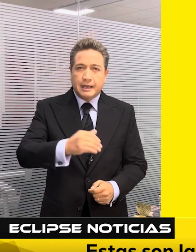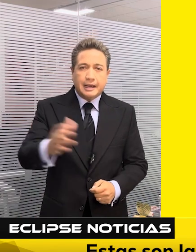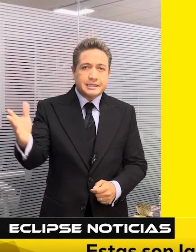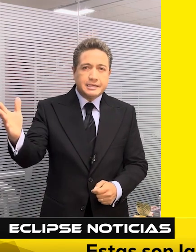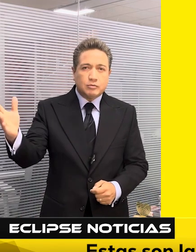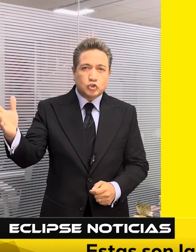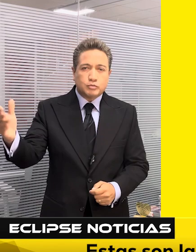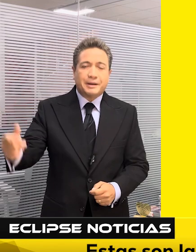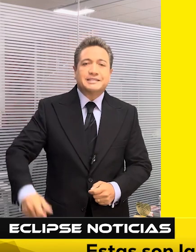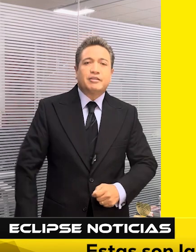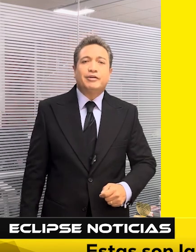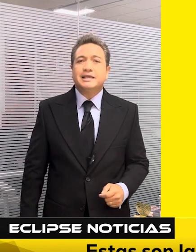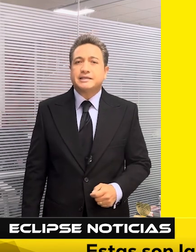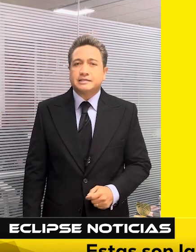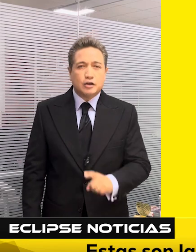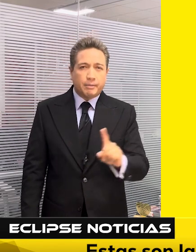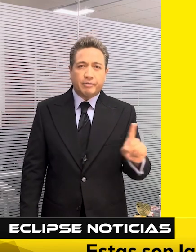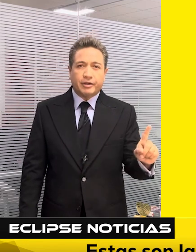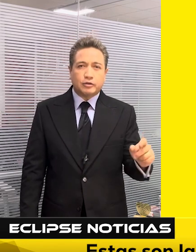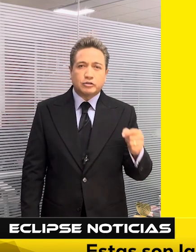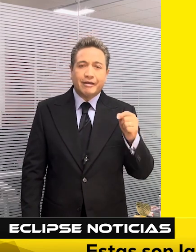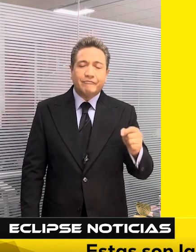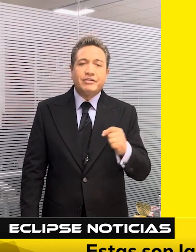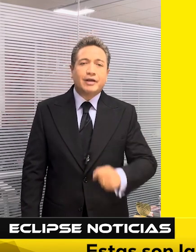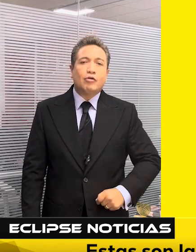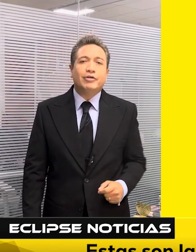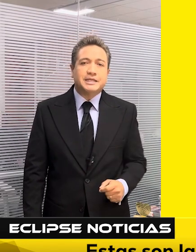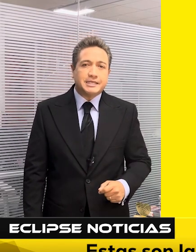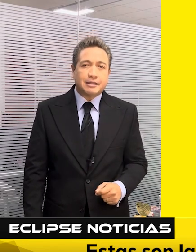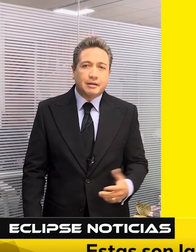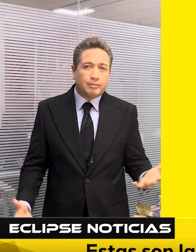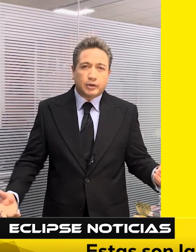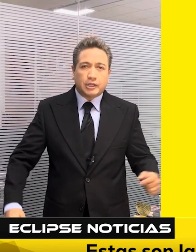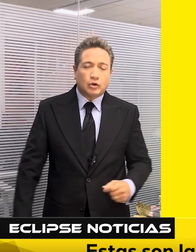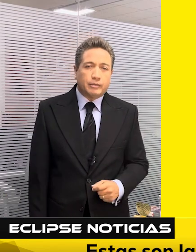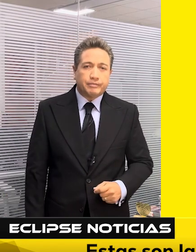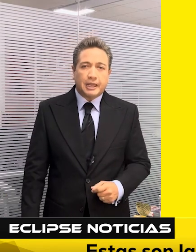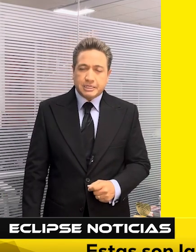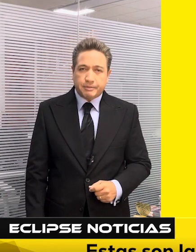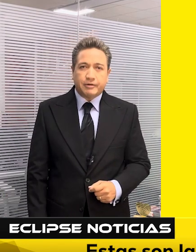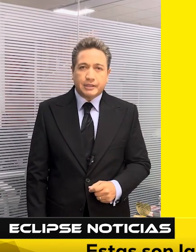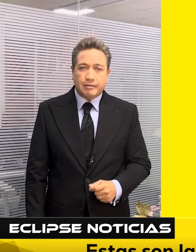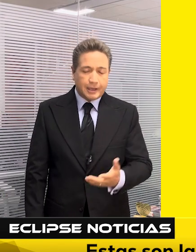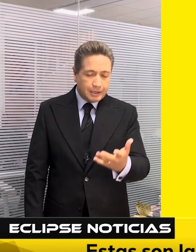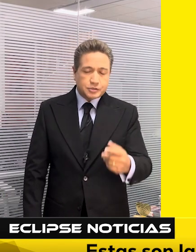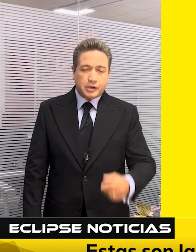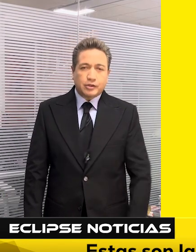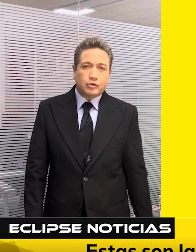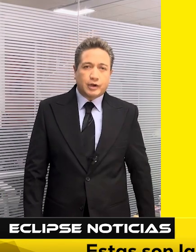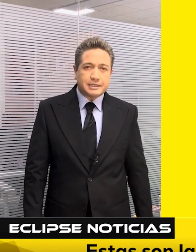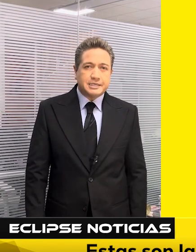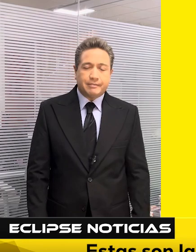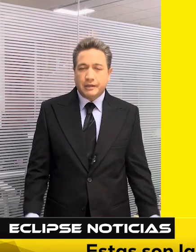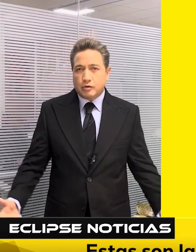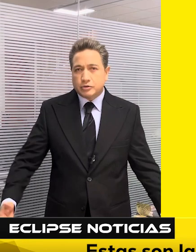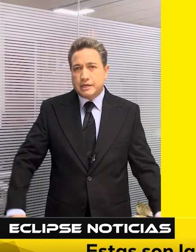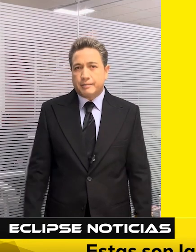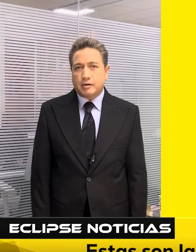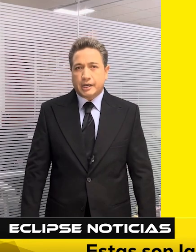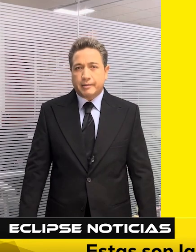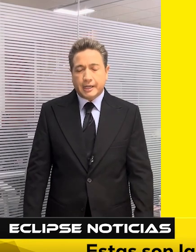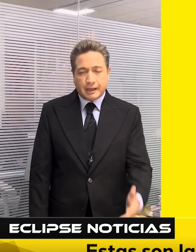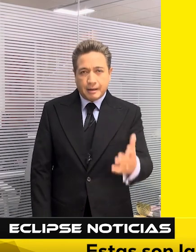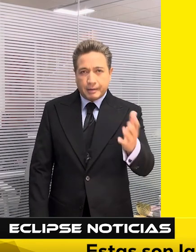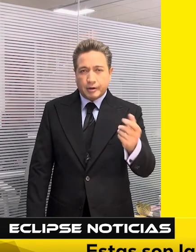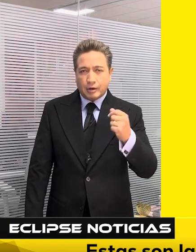miércoles. Nacimos para ser felices, no perfectos. Vive con felicidad, porque todo es perfectible. Soy Antonio García y, como